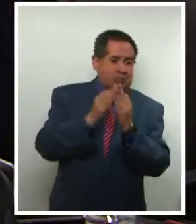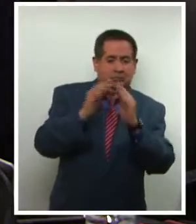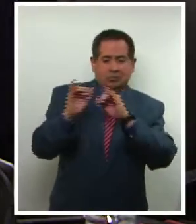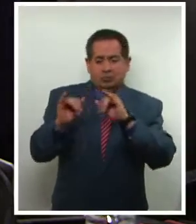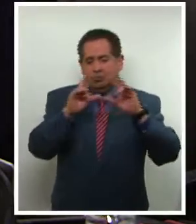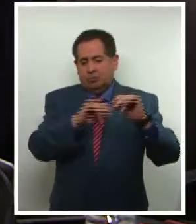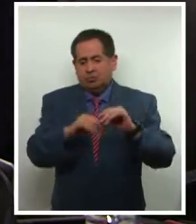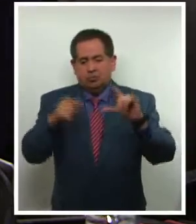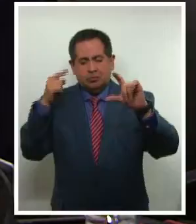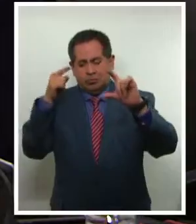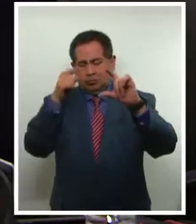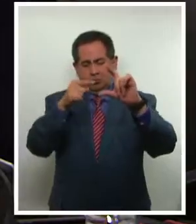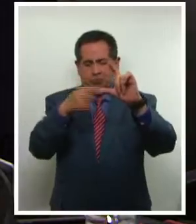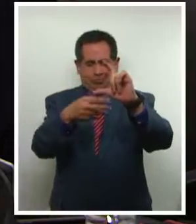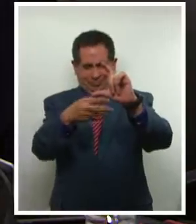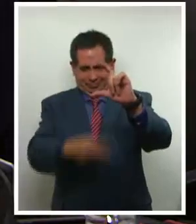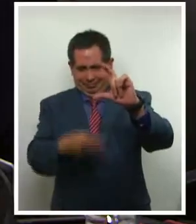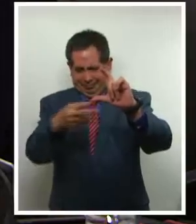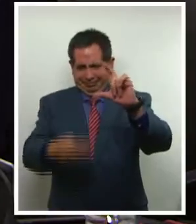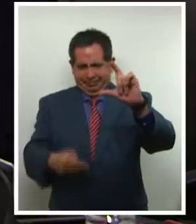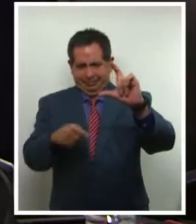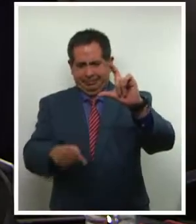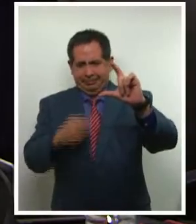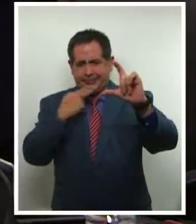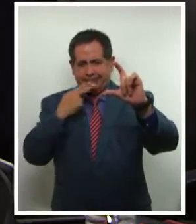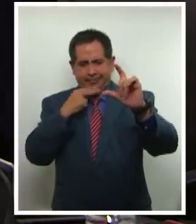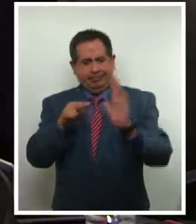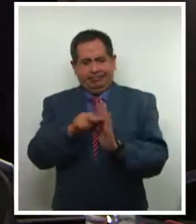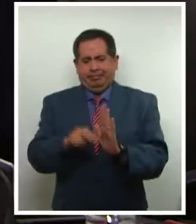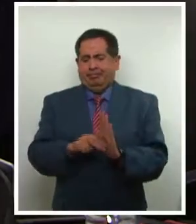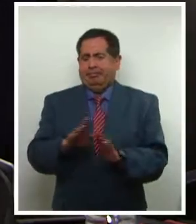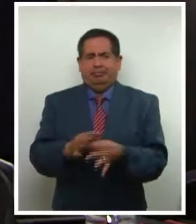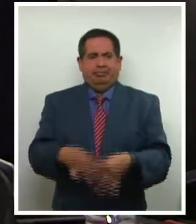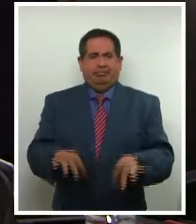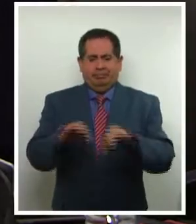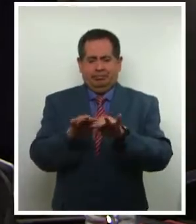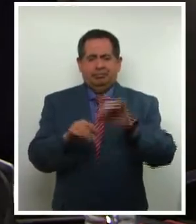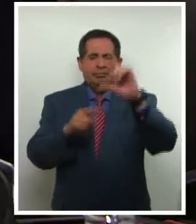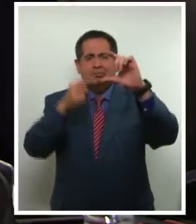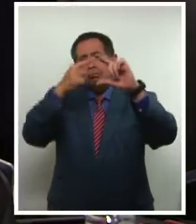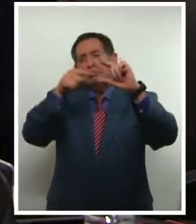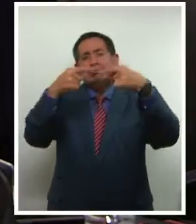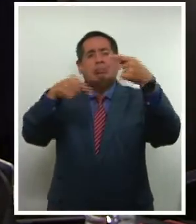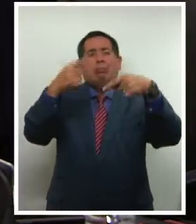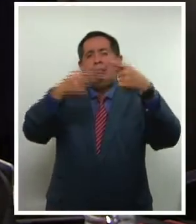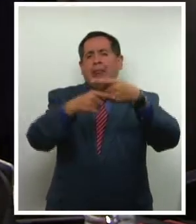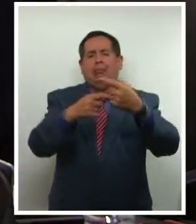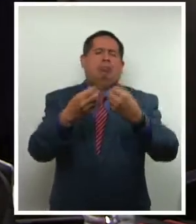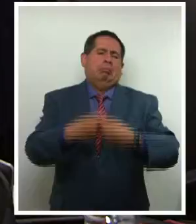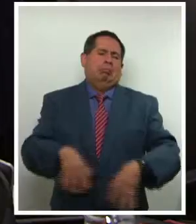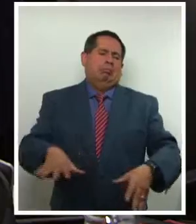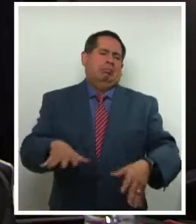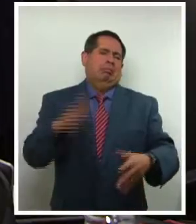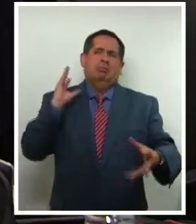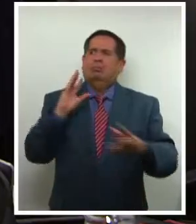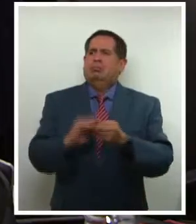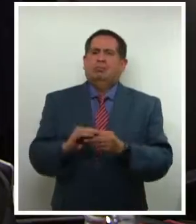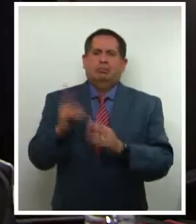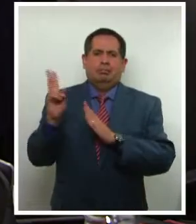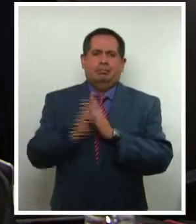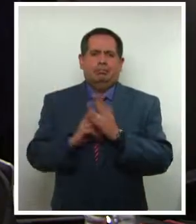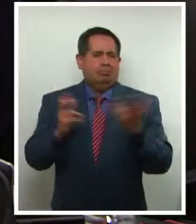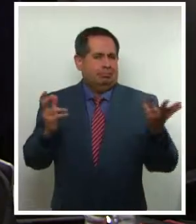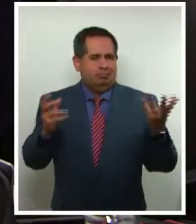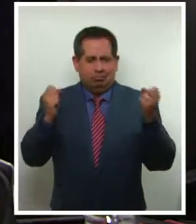no definen ni la interpretación ni los alcances de las normas, y no empañemos, insisto, el trabajo que por mucho tiempo nos